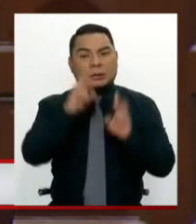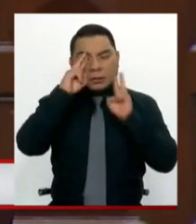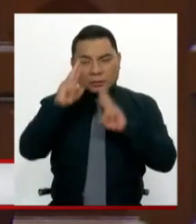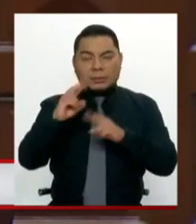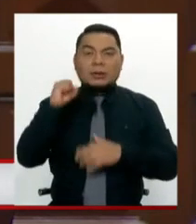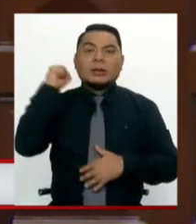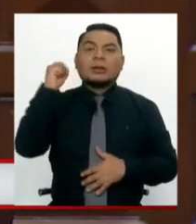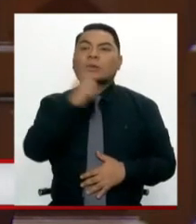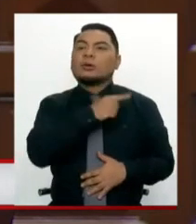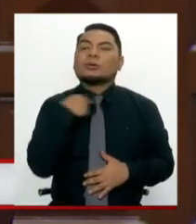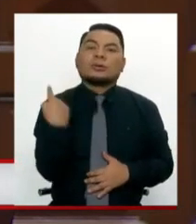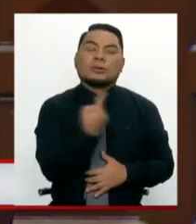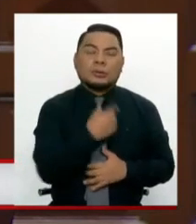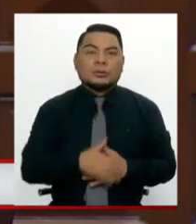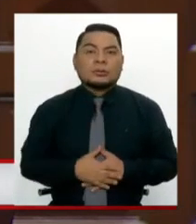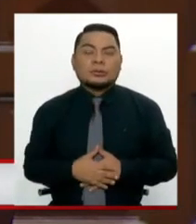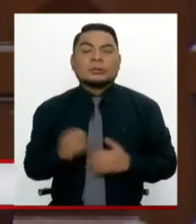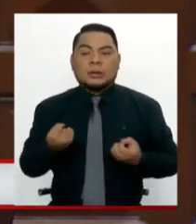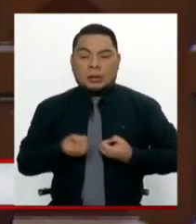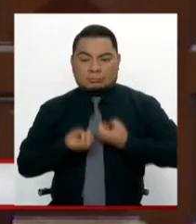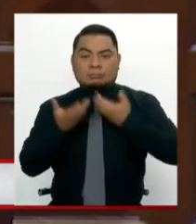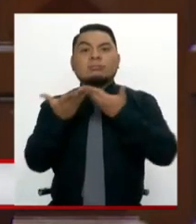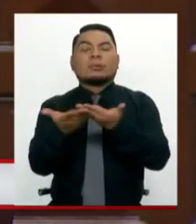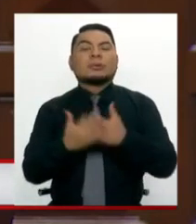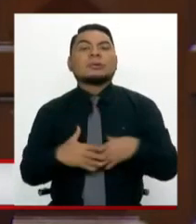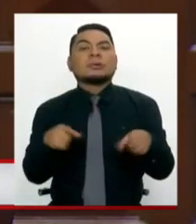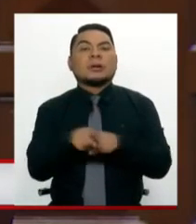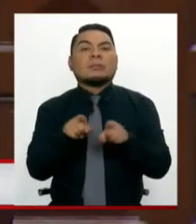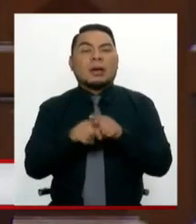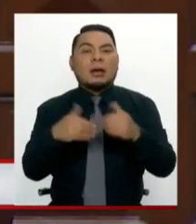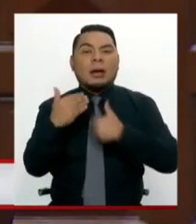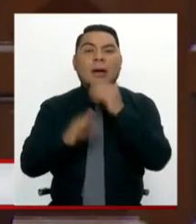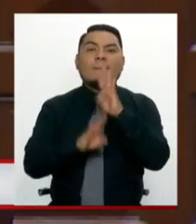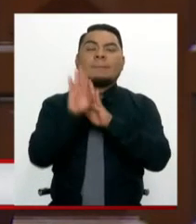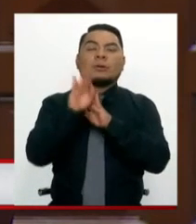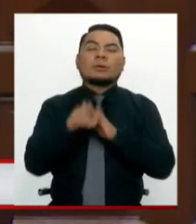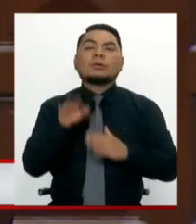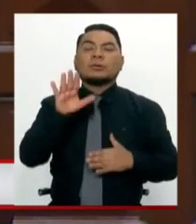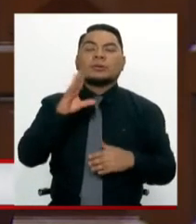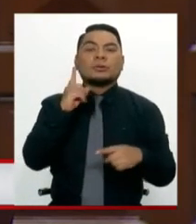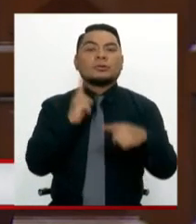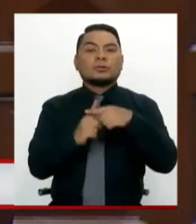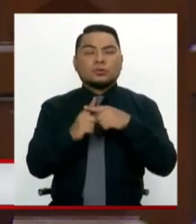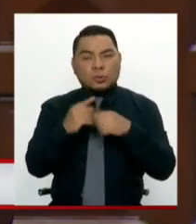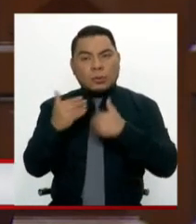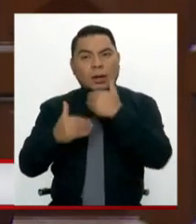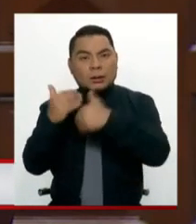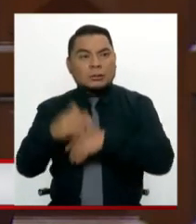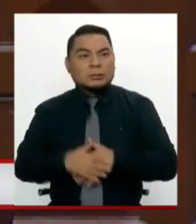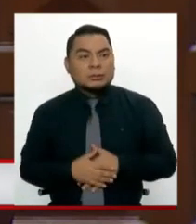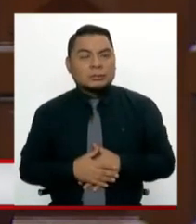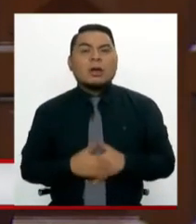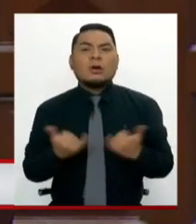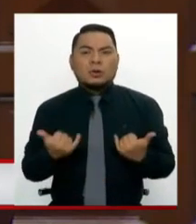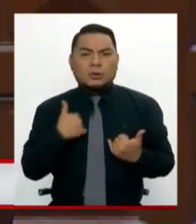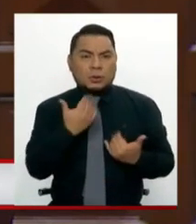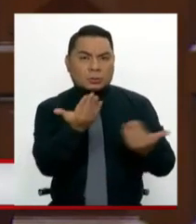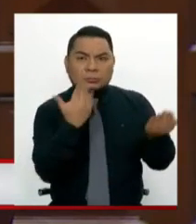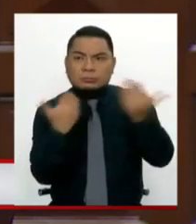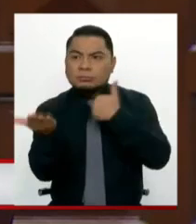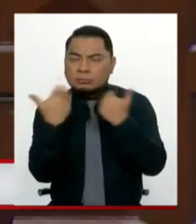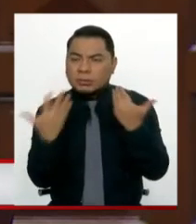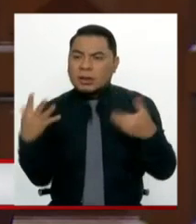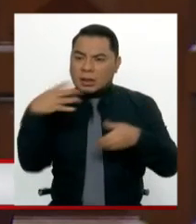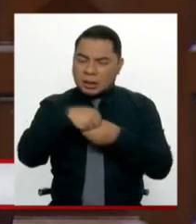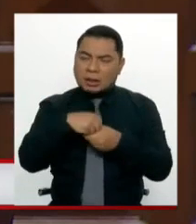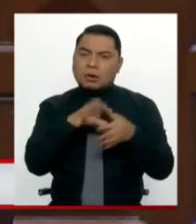derechos de todos y todas a expresarse y prosperar. En suma, los convoco a construir juntos un